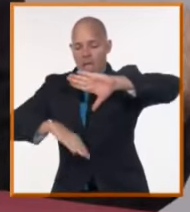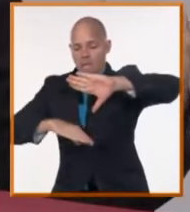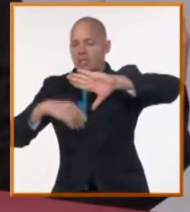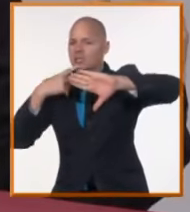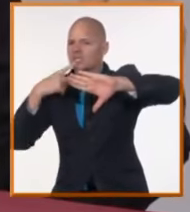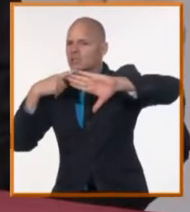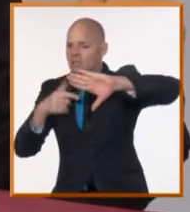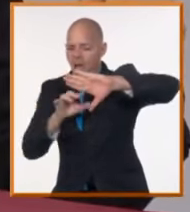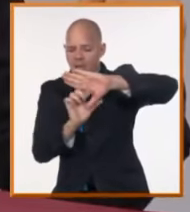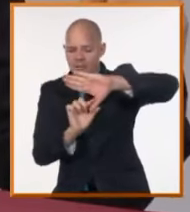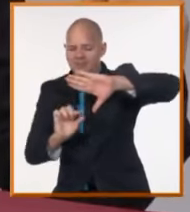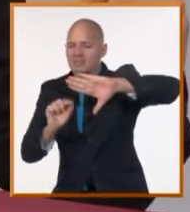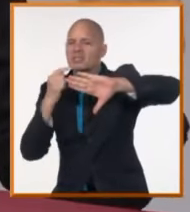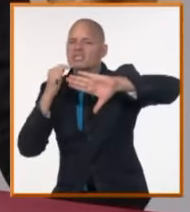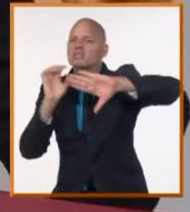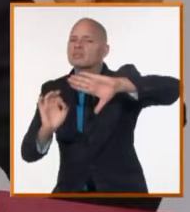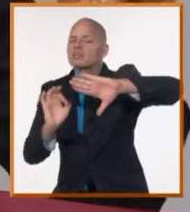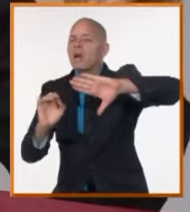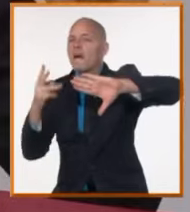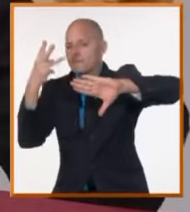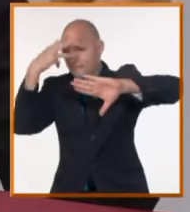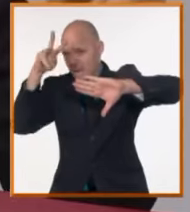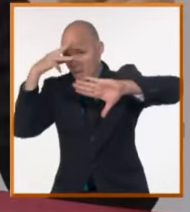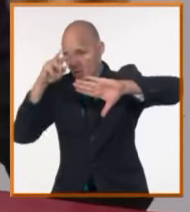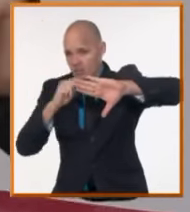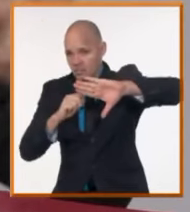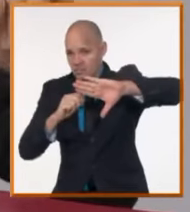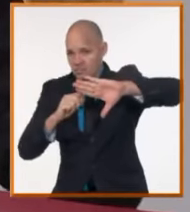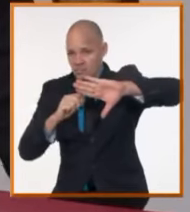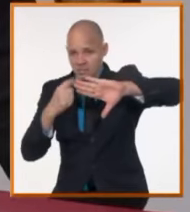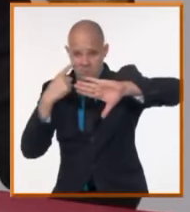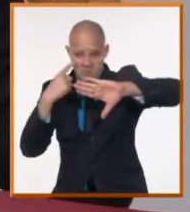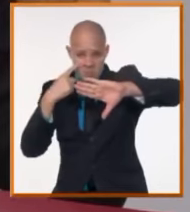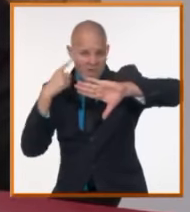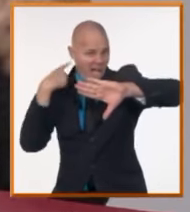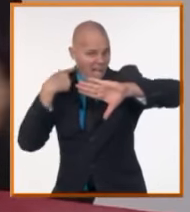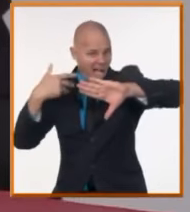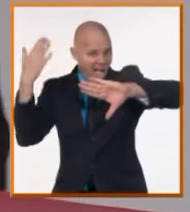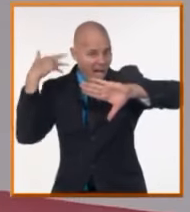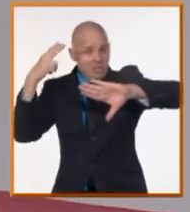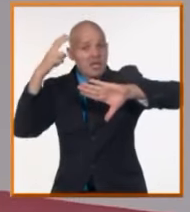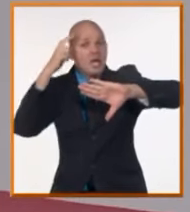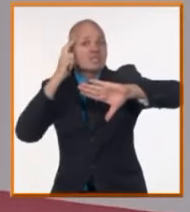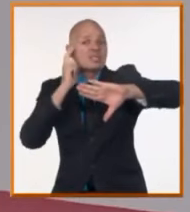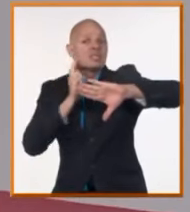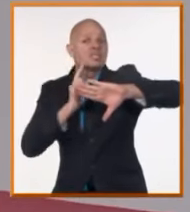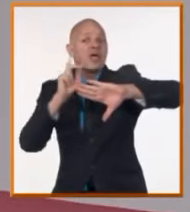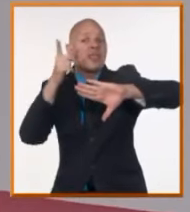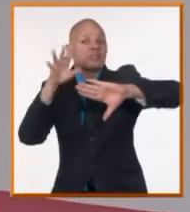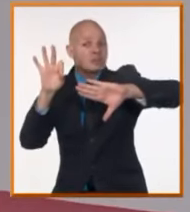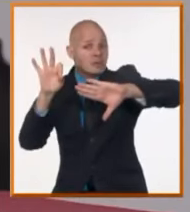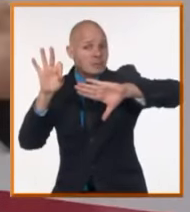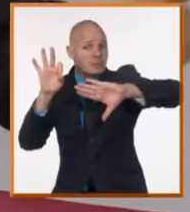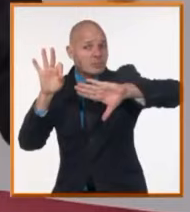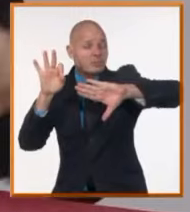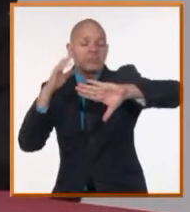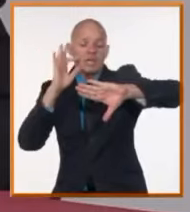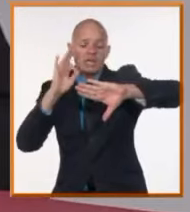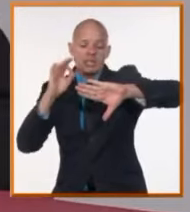el Río Grande, estamos hablando siglo XVIII, no están en el siglo XIX, y como punto límite del